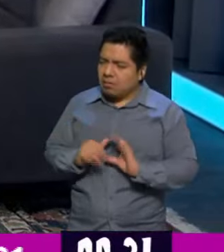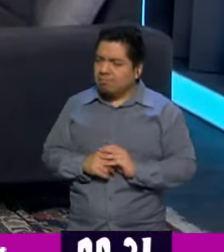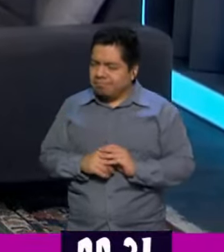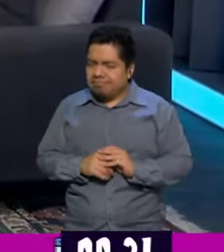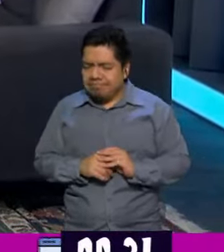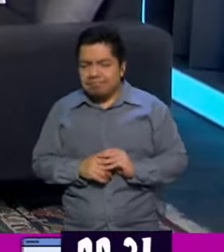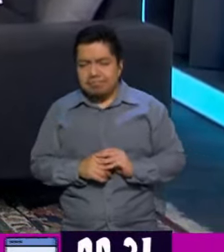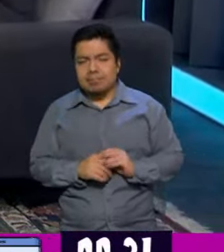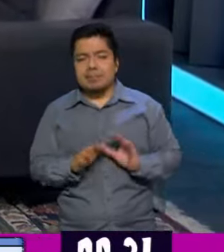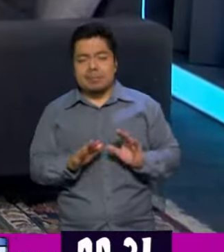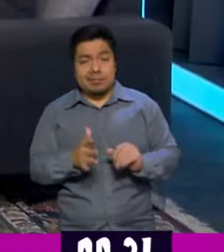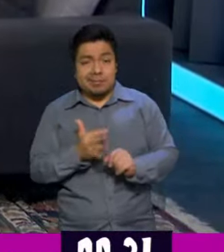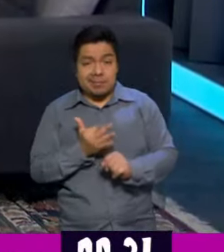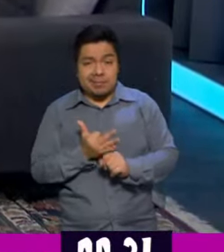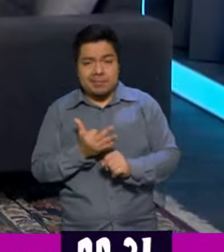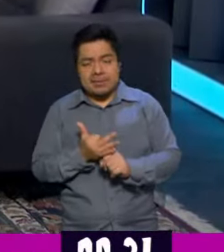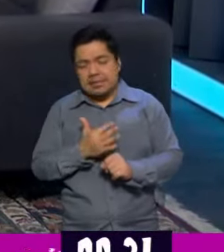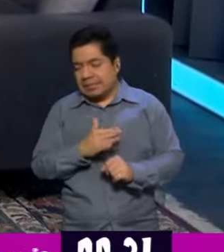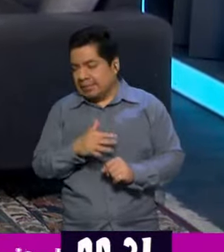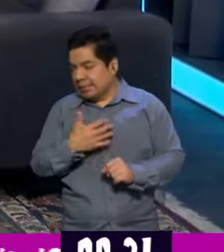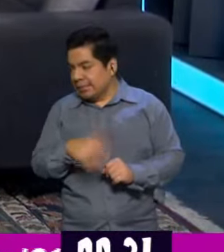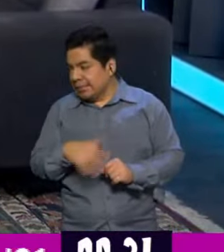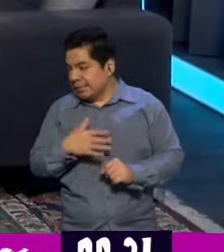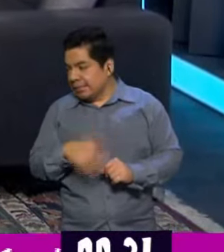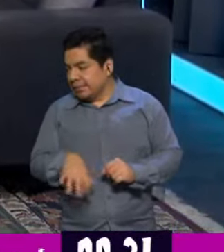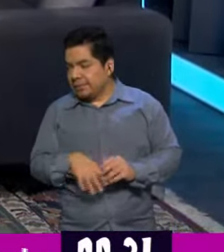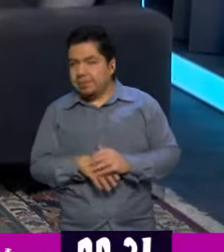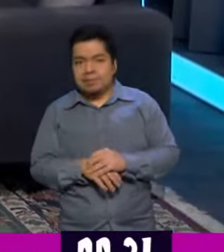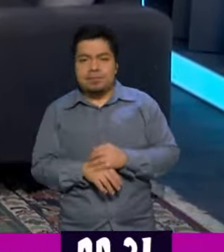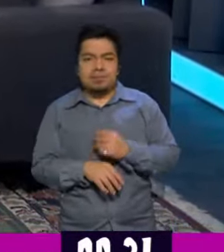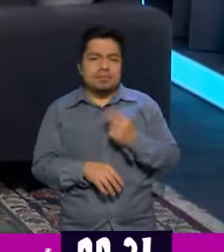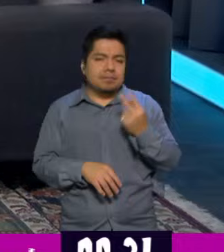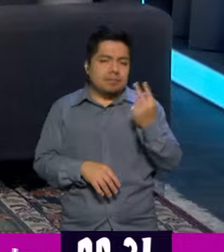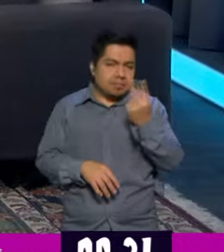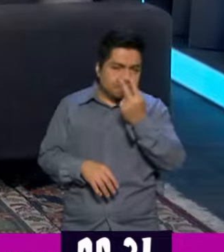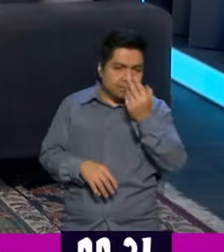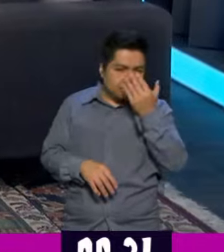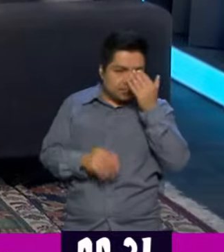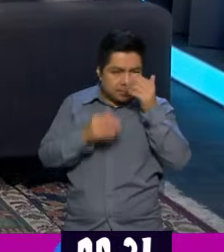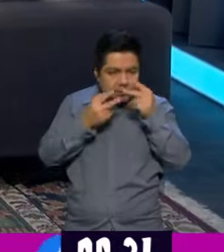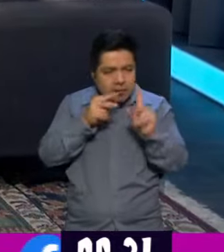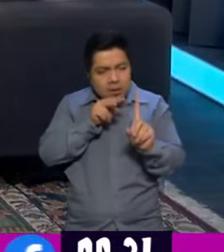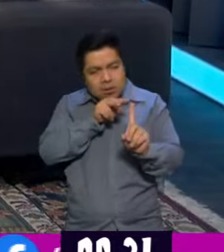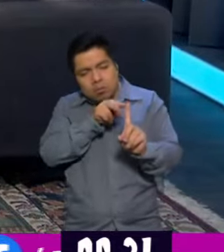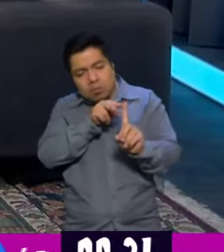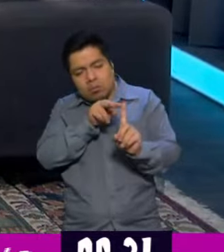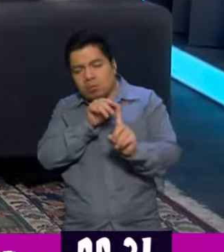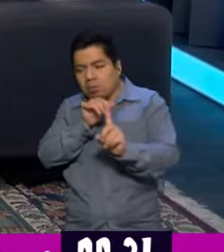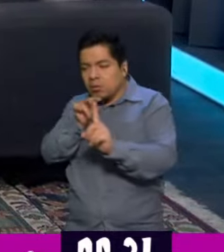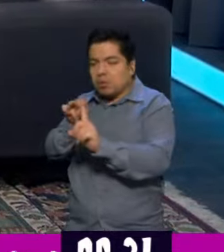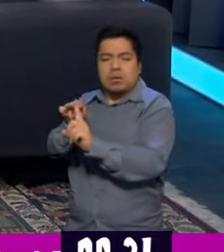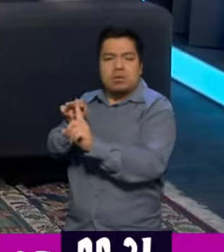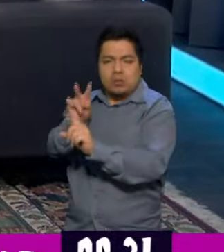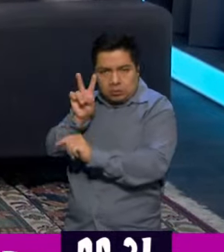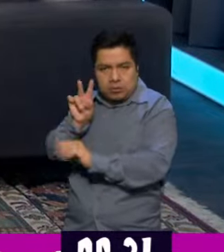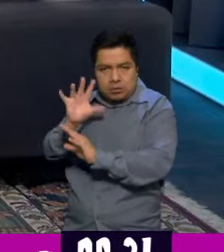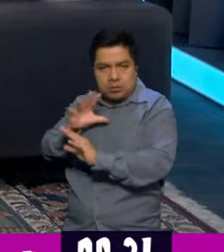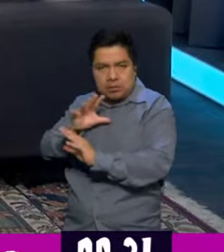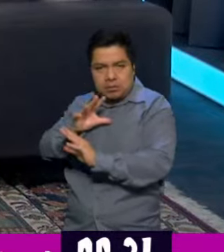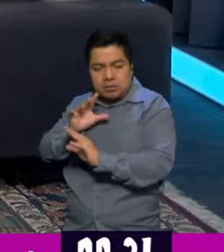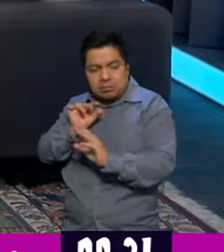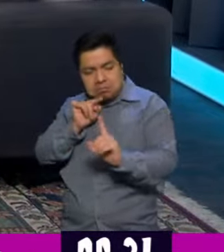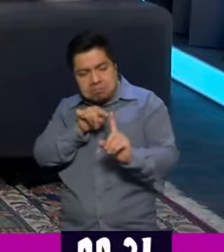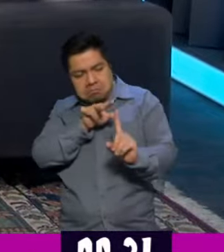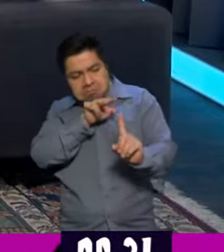mira, hay ahora chale, sí que el lugar común diría que hay dos perspectivas, ¿no? Para ver lo que ocurre. Una perspectiva,